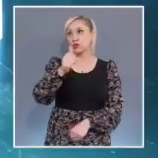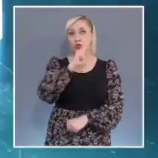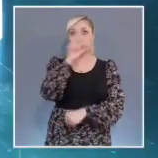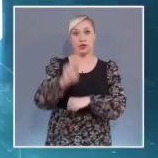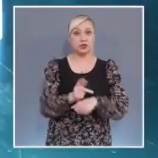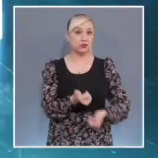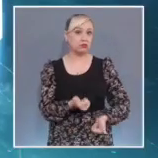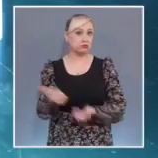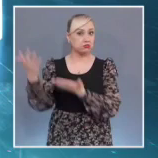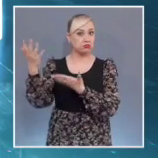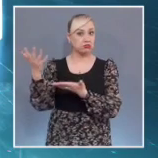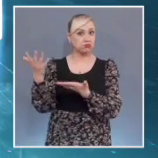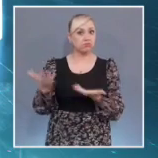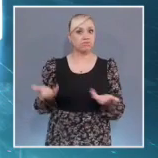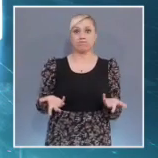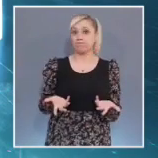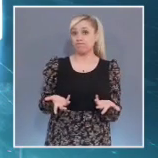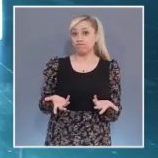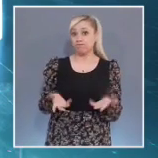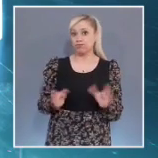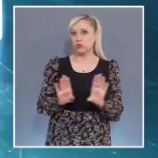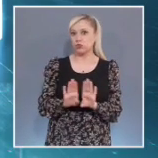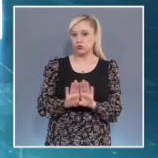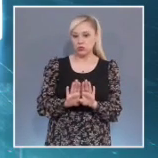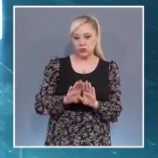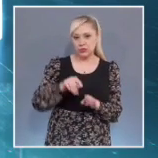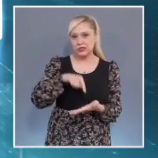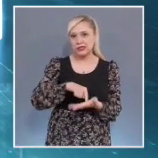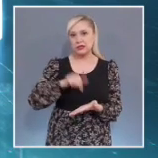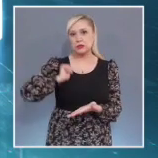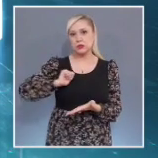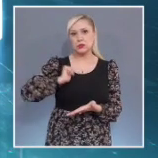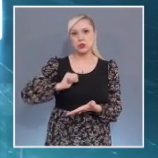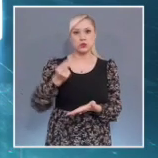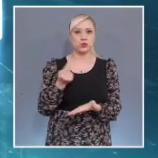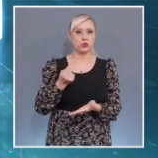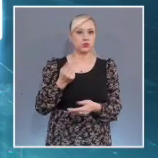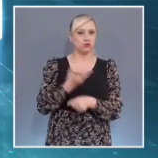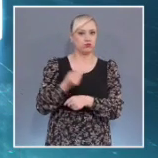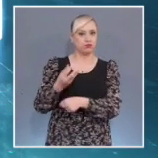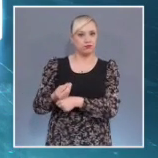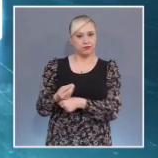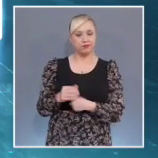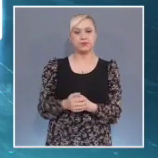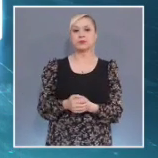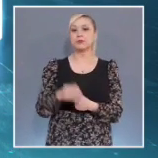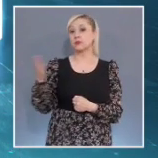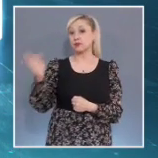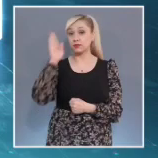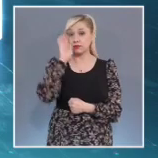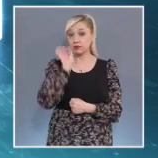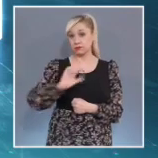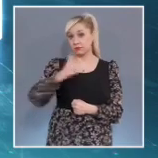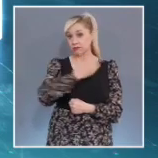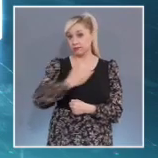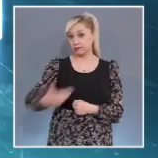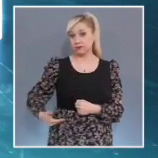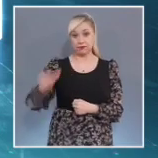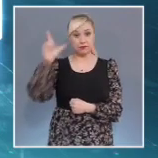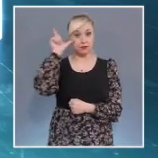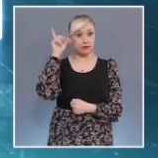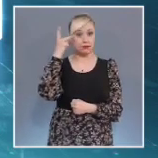La ministra Norma Lucía Piña aseguró que la independencia judicial es la base para la protección de la